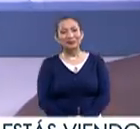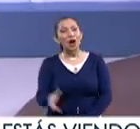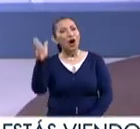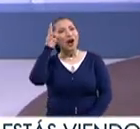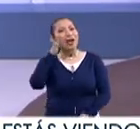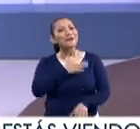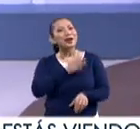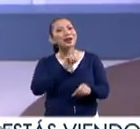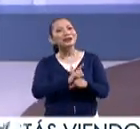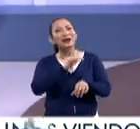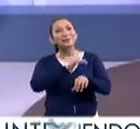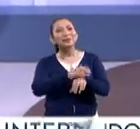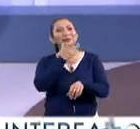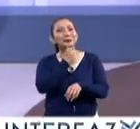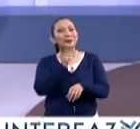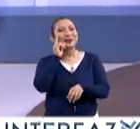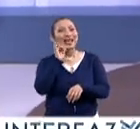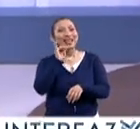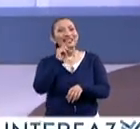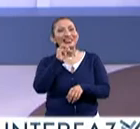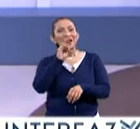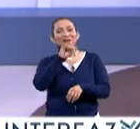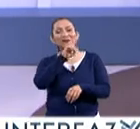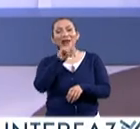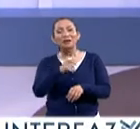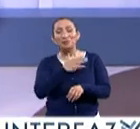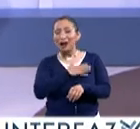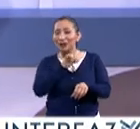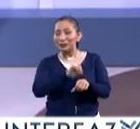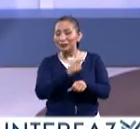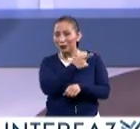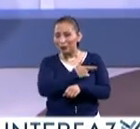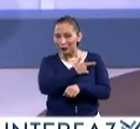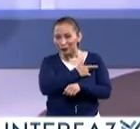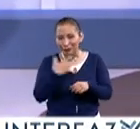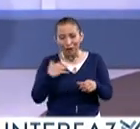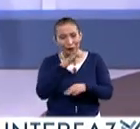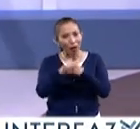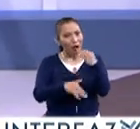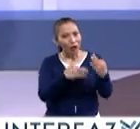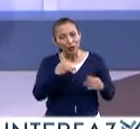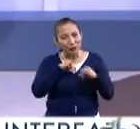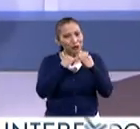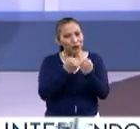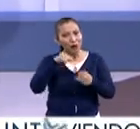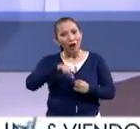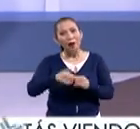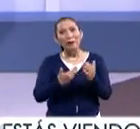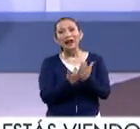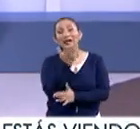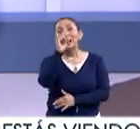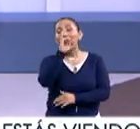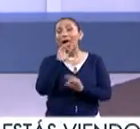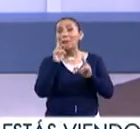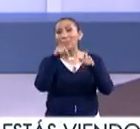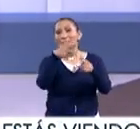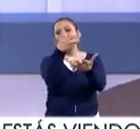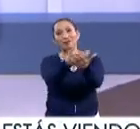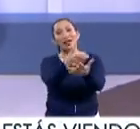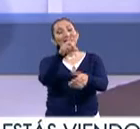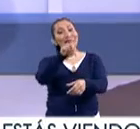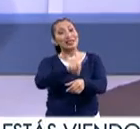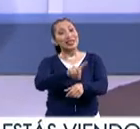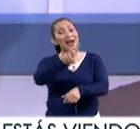¿qué tal? Muy buenos días, amigos y amigas de Interfaz. Muy buenos días, es un gusto estar con todos ustedes esta mañana de puente, esta mañana